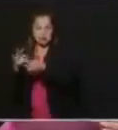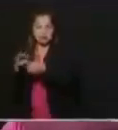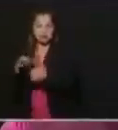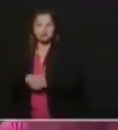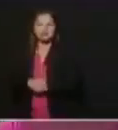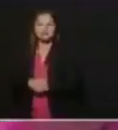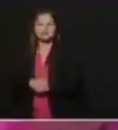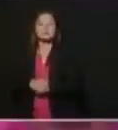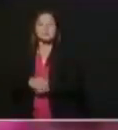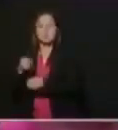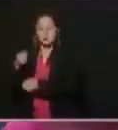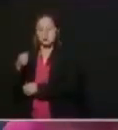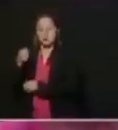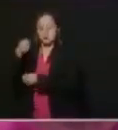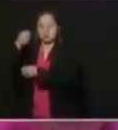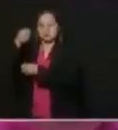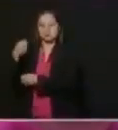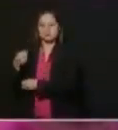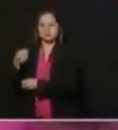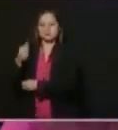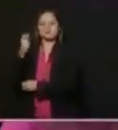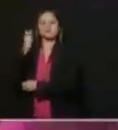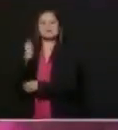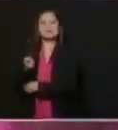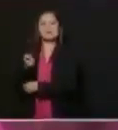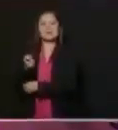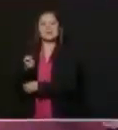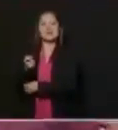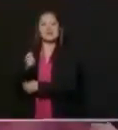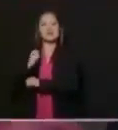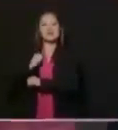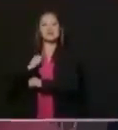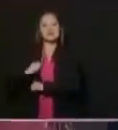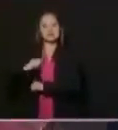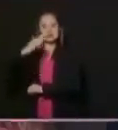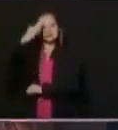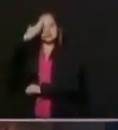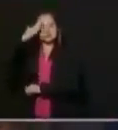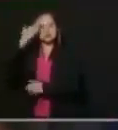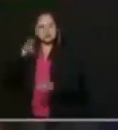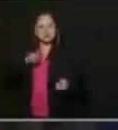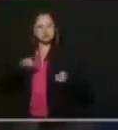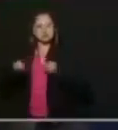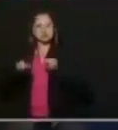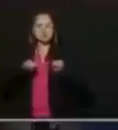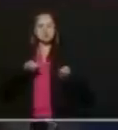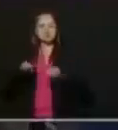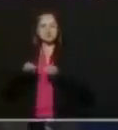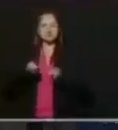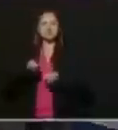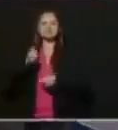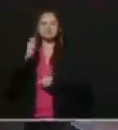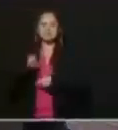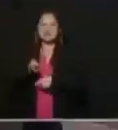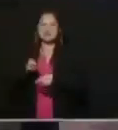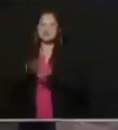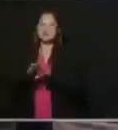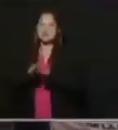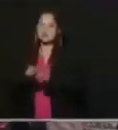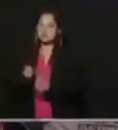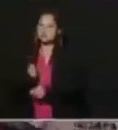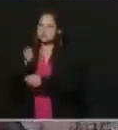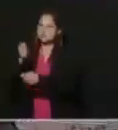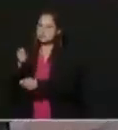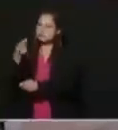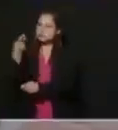obedeciendo. Eso es lo que representa el bastón de mando, eso es lo que recoge el bastón de mando. Y diga, tómenos en cuenta. Tómenos en